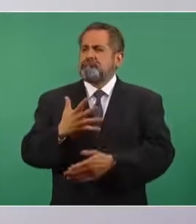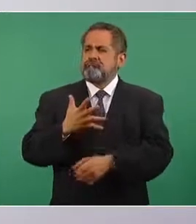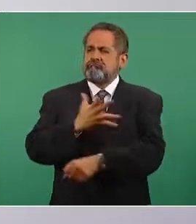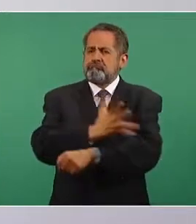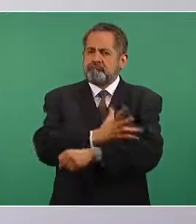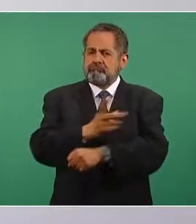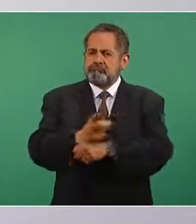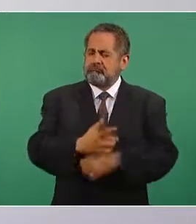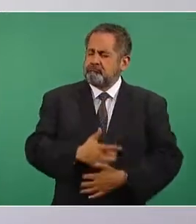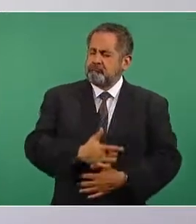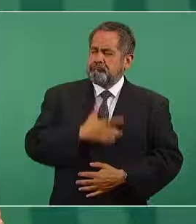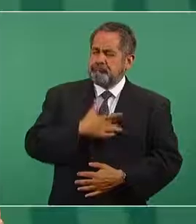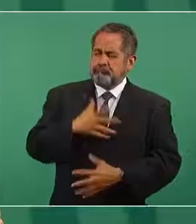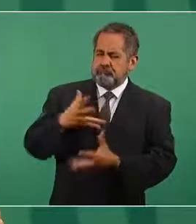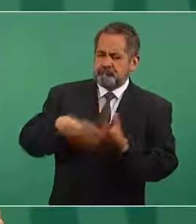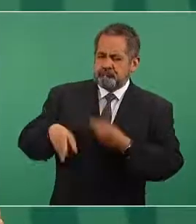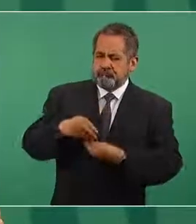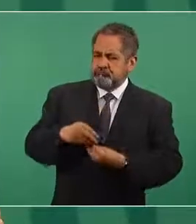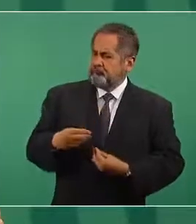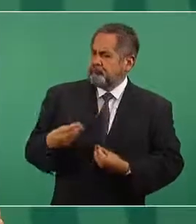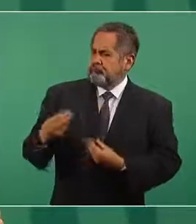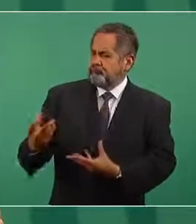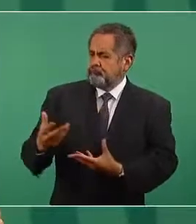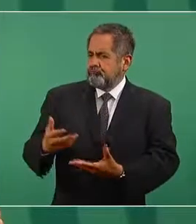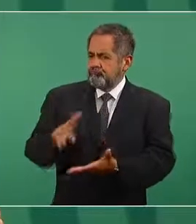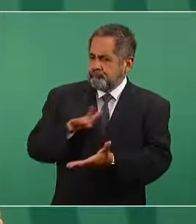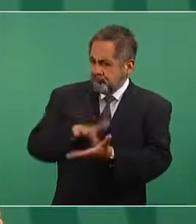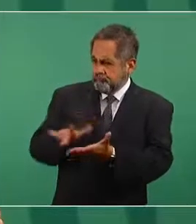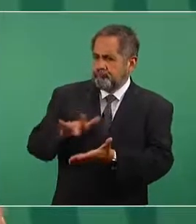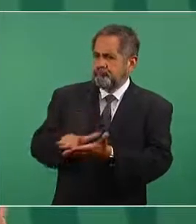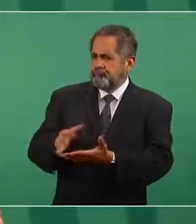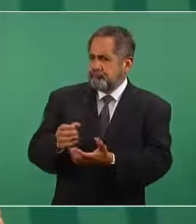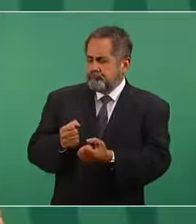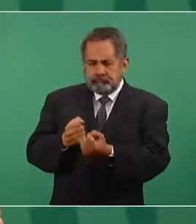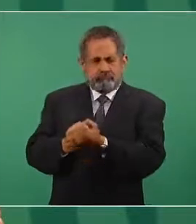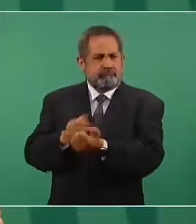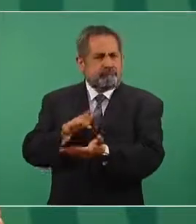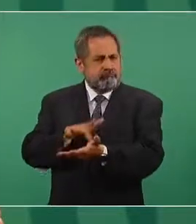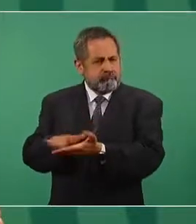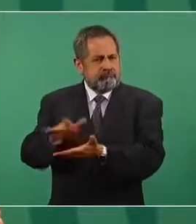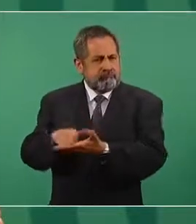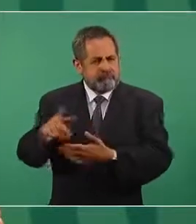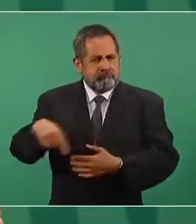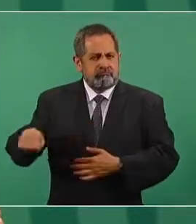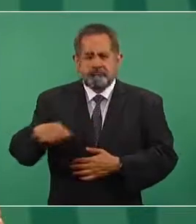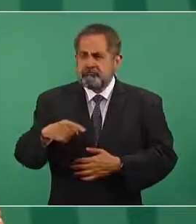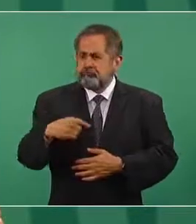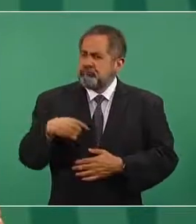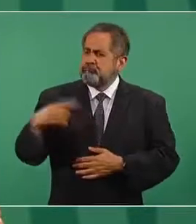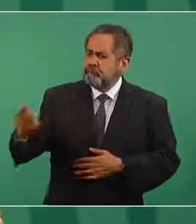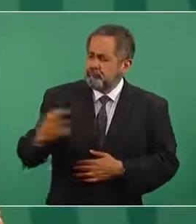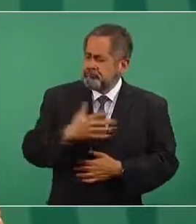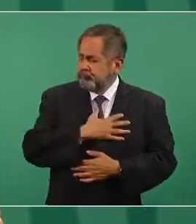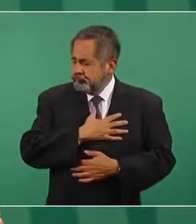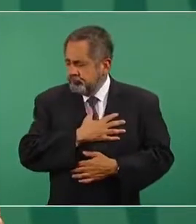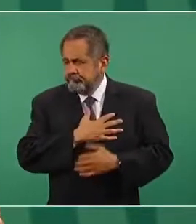con humanismo, con verdadera solidaridad, con amor al prójimo?